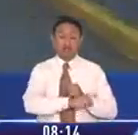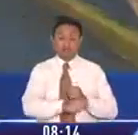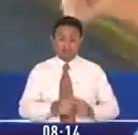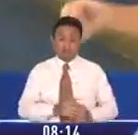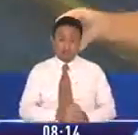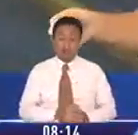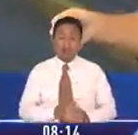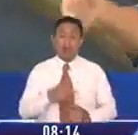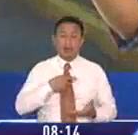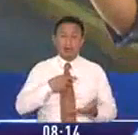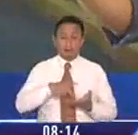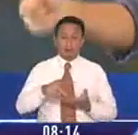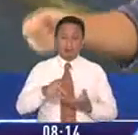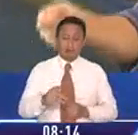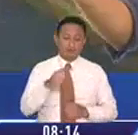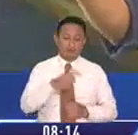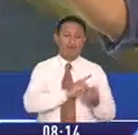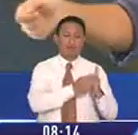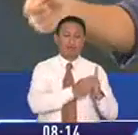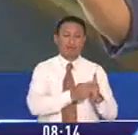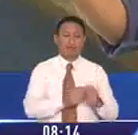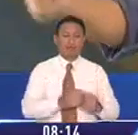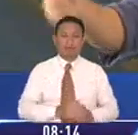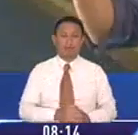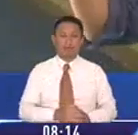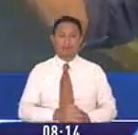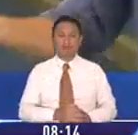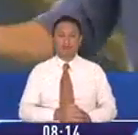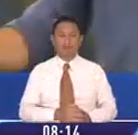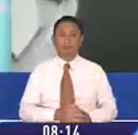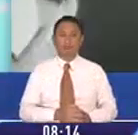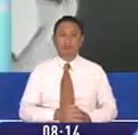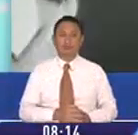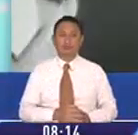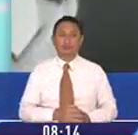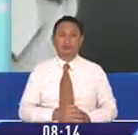tener que pagar, ¿no es cierto?, en el reemplazo de sumideros y alcantarillas.